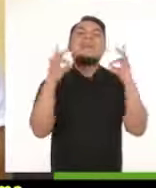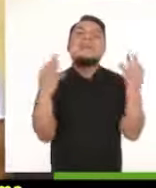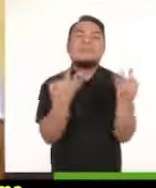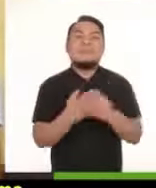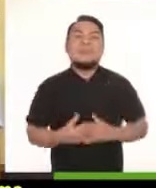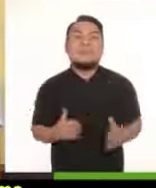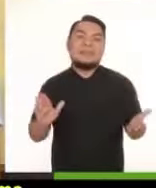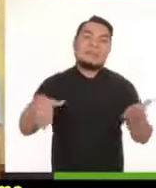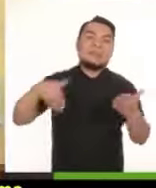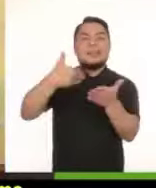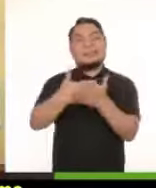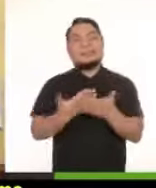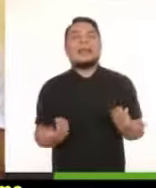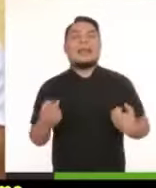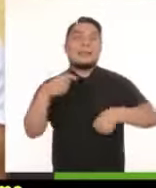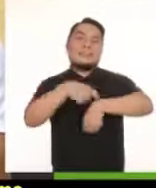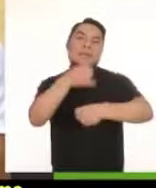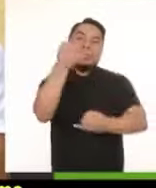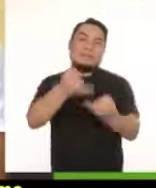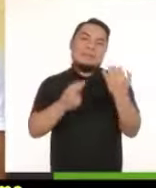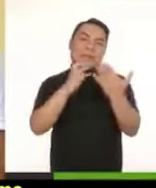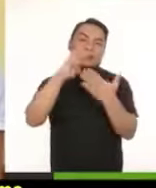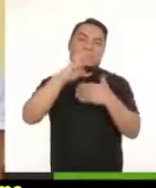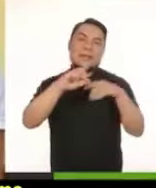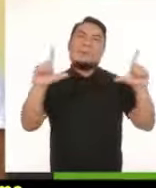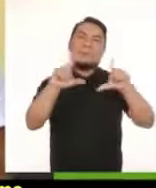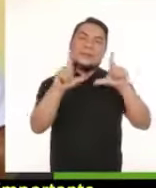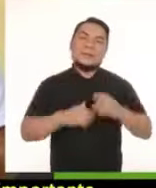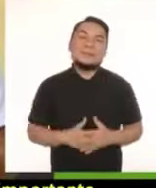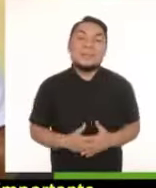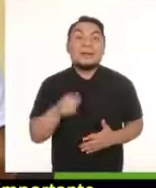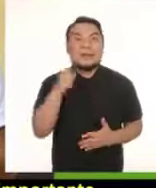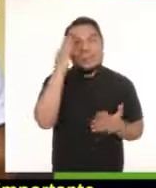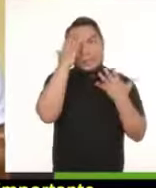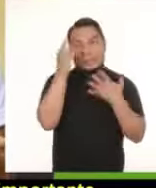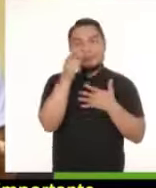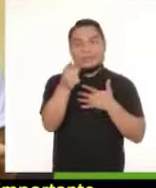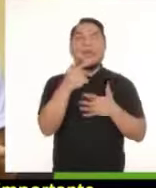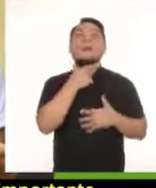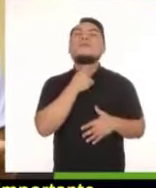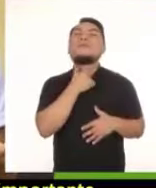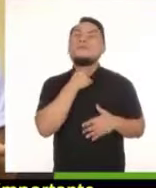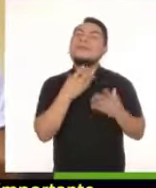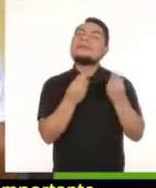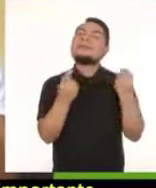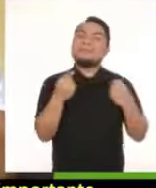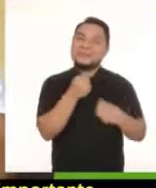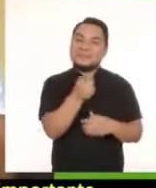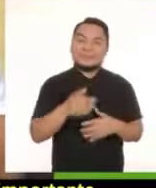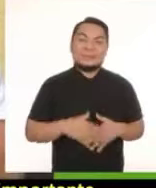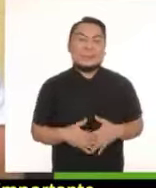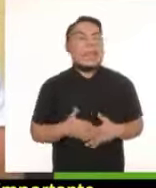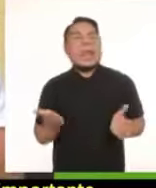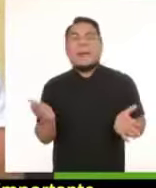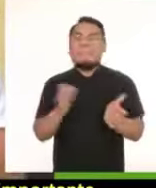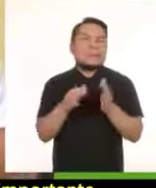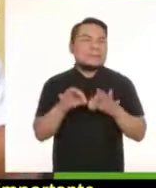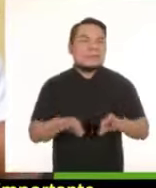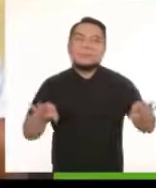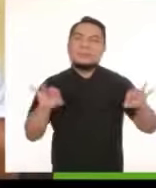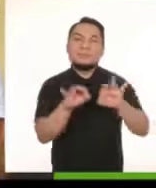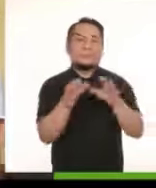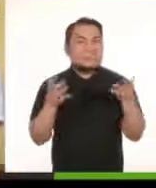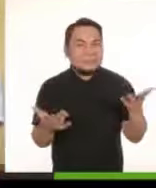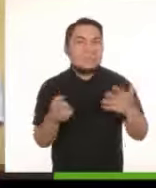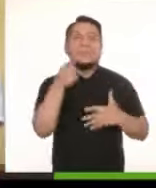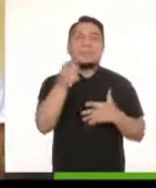Familias, llegamos al final del programa. Espero que les haya gustado mucho y lo más importante,